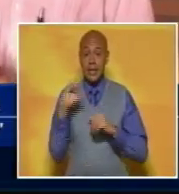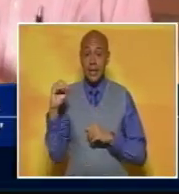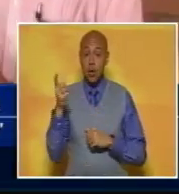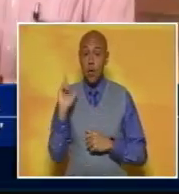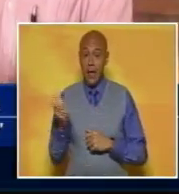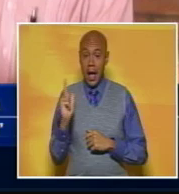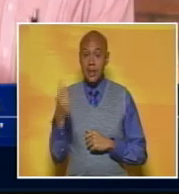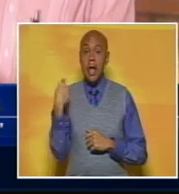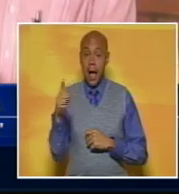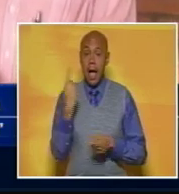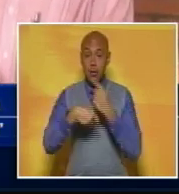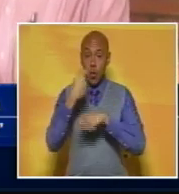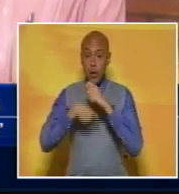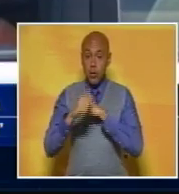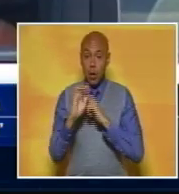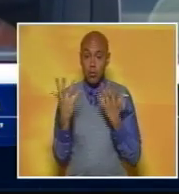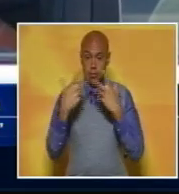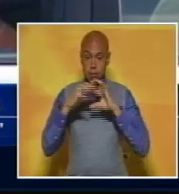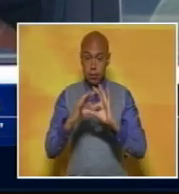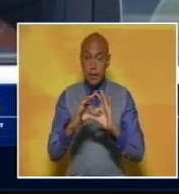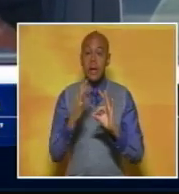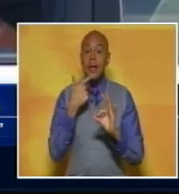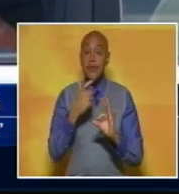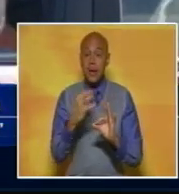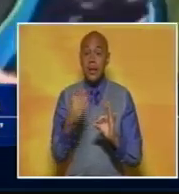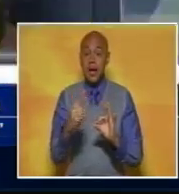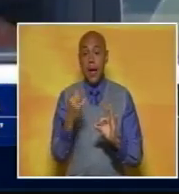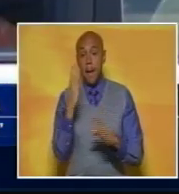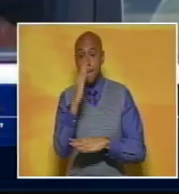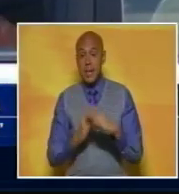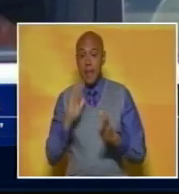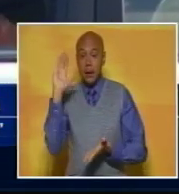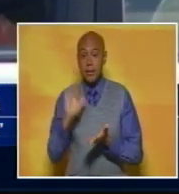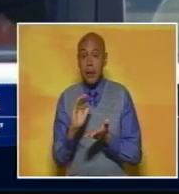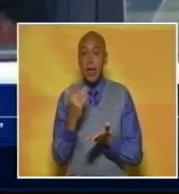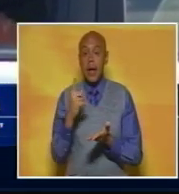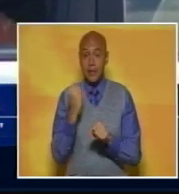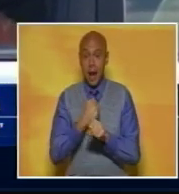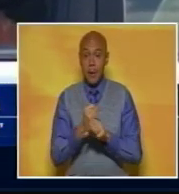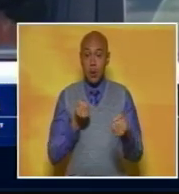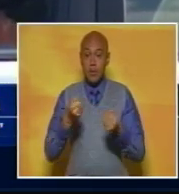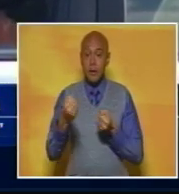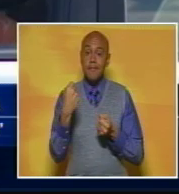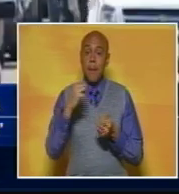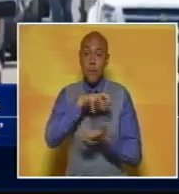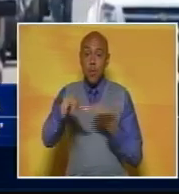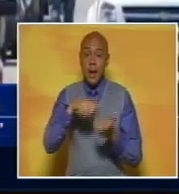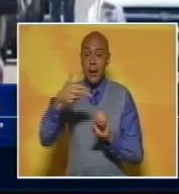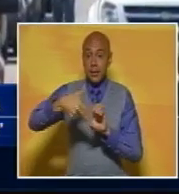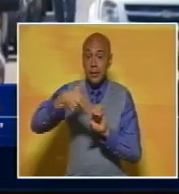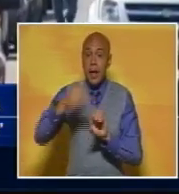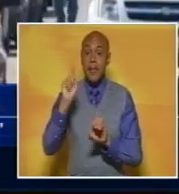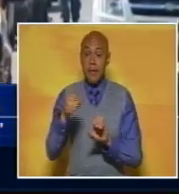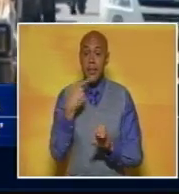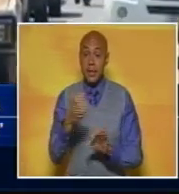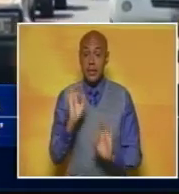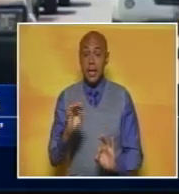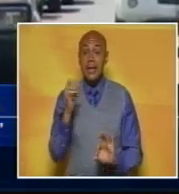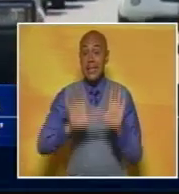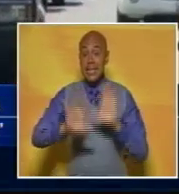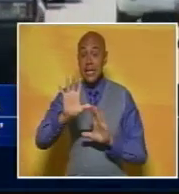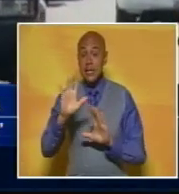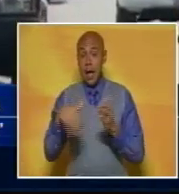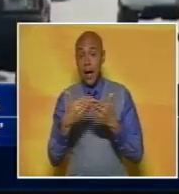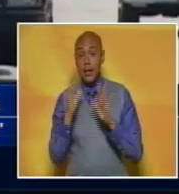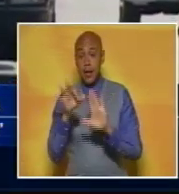taxis organizados. Según la asociación regional, solo la mitad ofrece servicio por fallas de combustible. El sector sostiene que 15